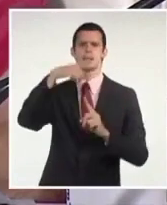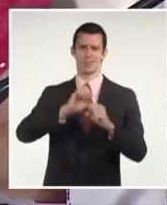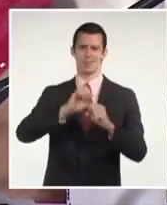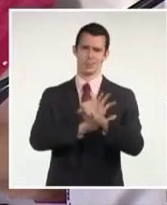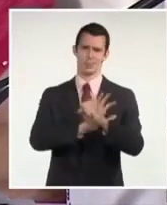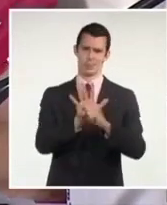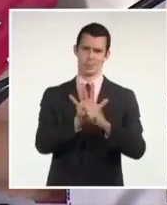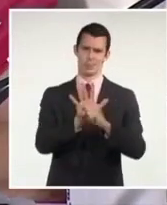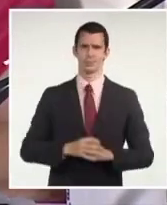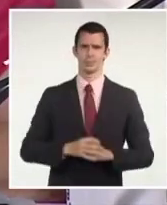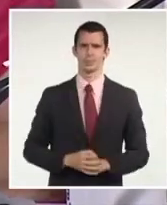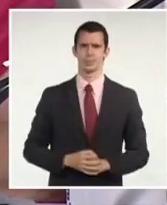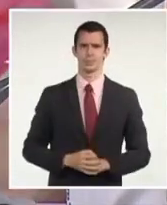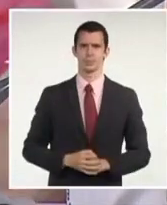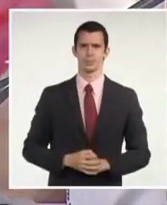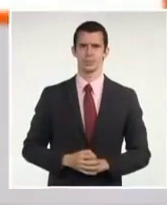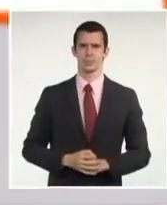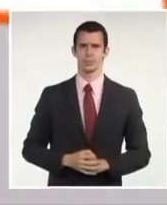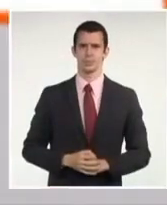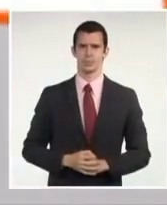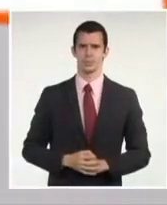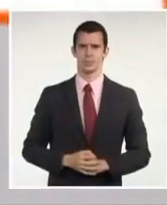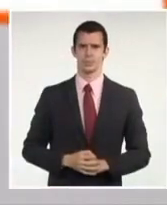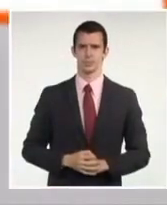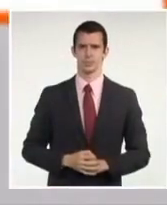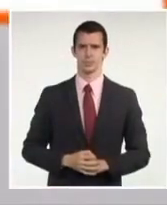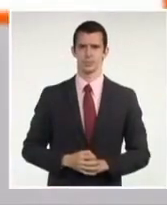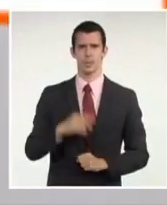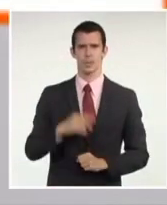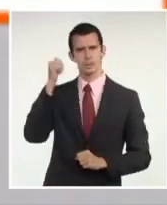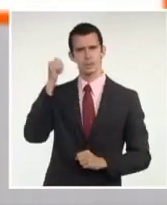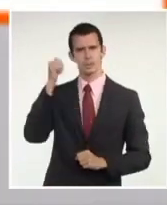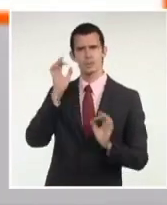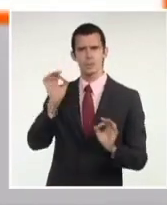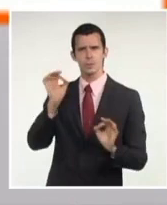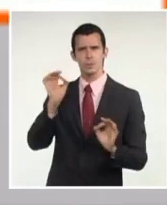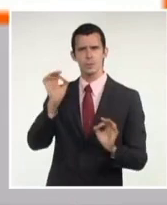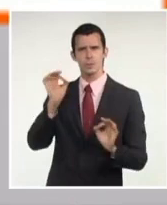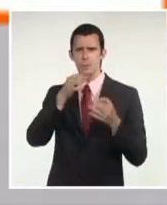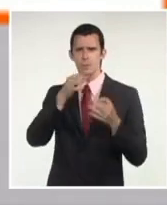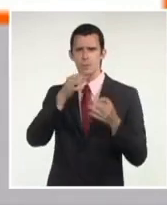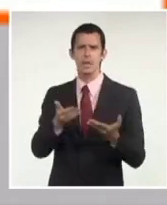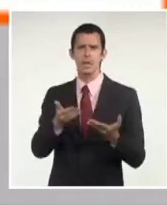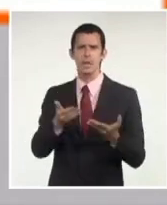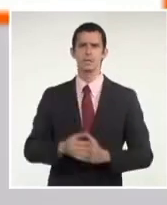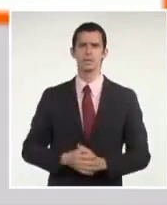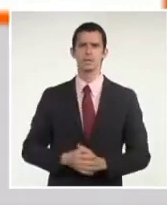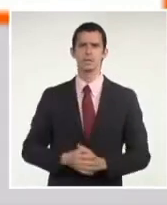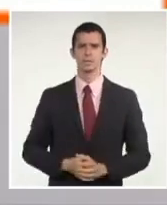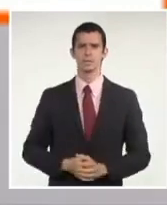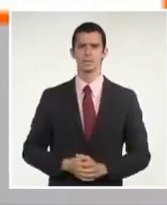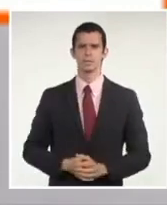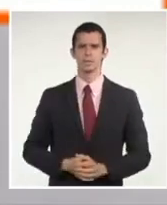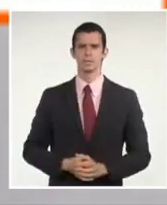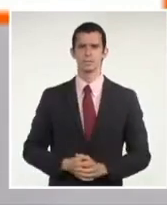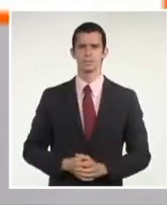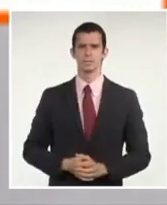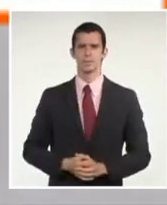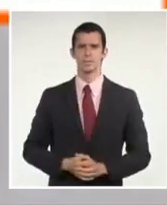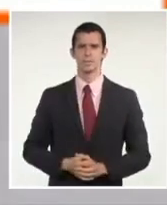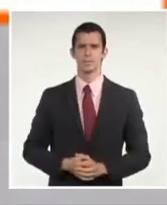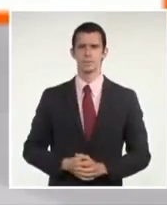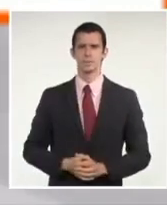ahora, por favor la siguiente, espero que se pueda identificar. Miren, cada curva